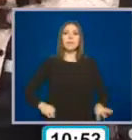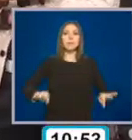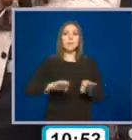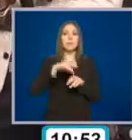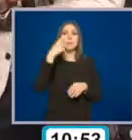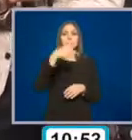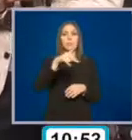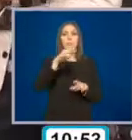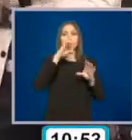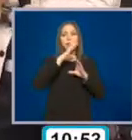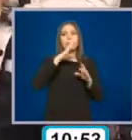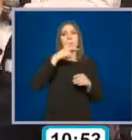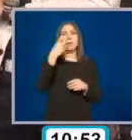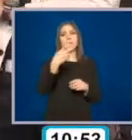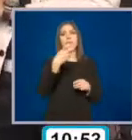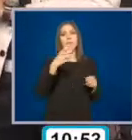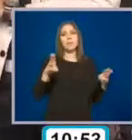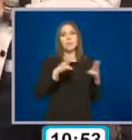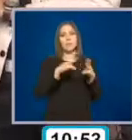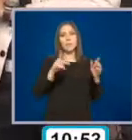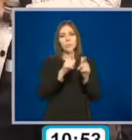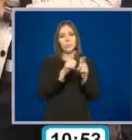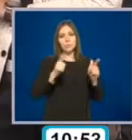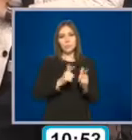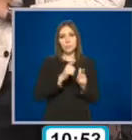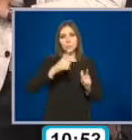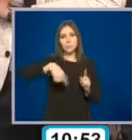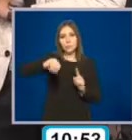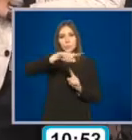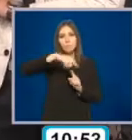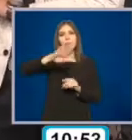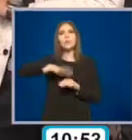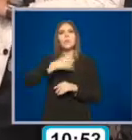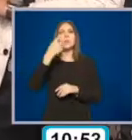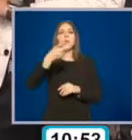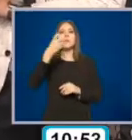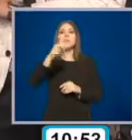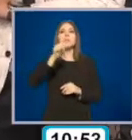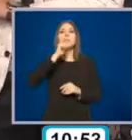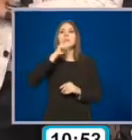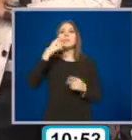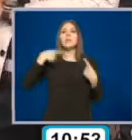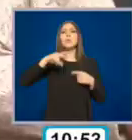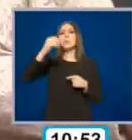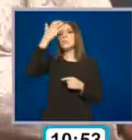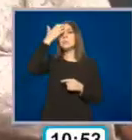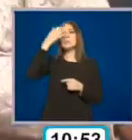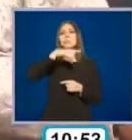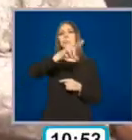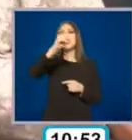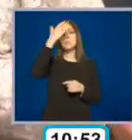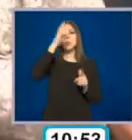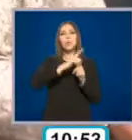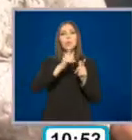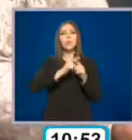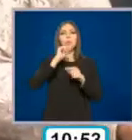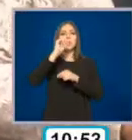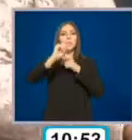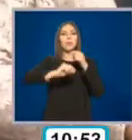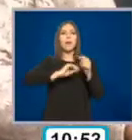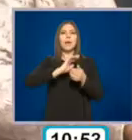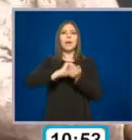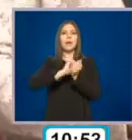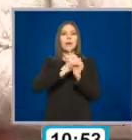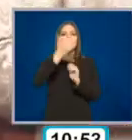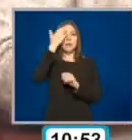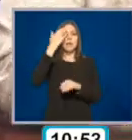banda porque con ese tema se van a conocer en lugares donde pues no tenían conocimiento de la agrupación. Sí, no, siempre está acostumbrado a que las